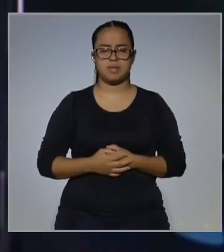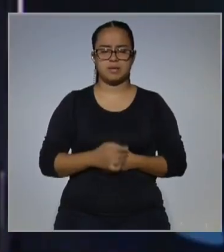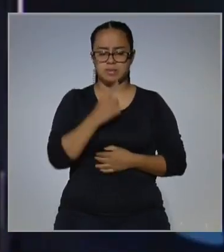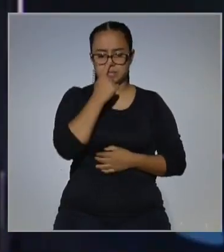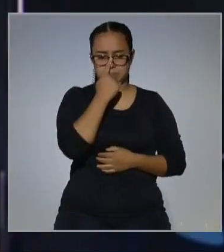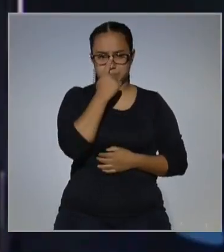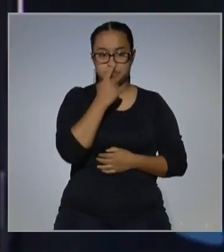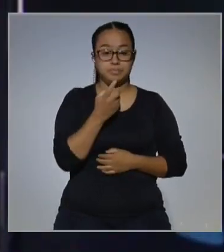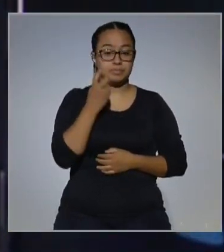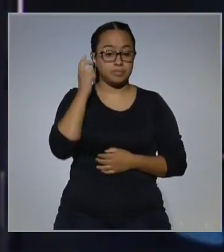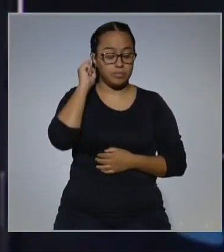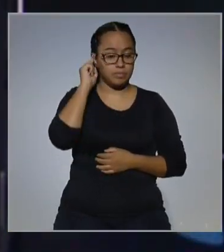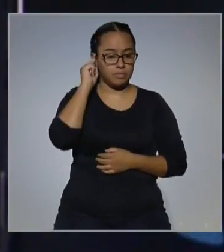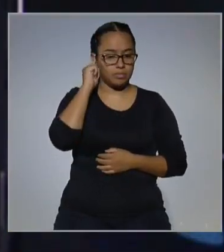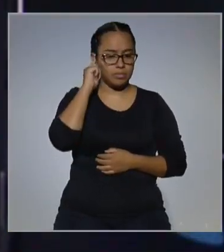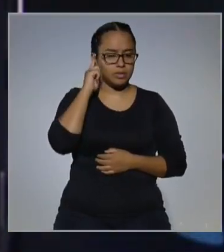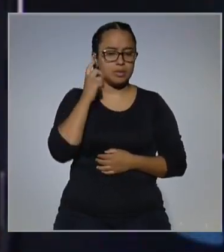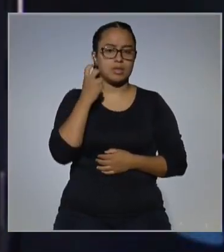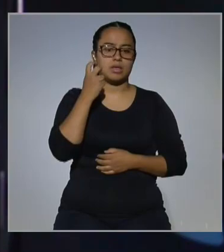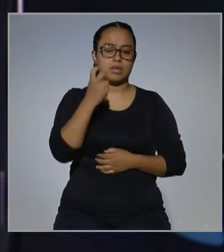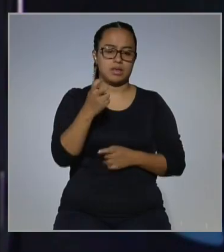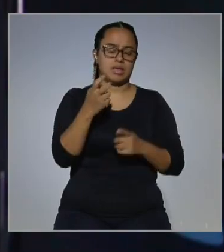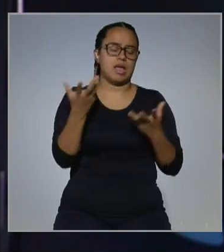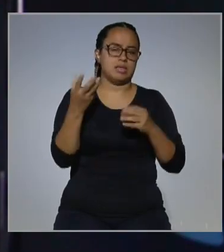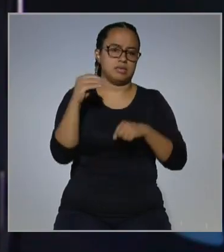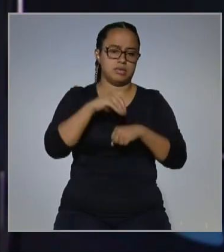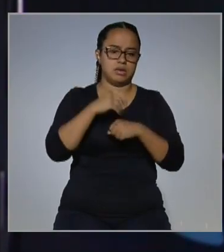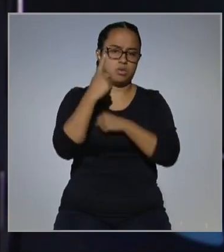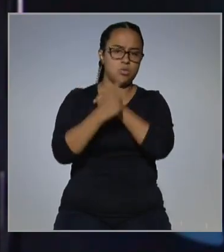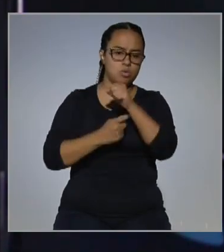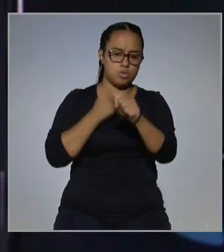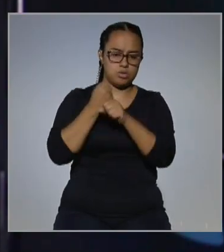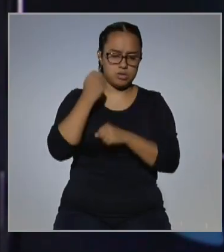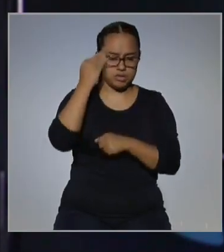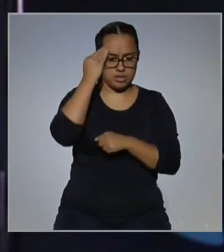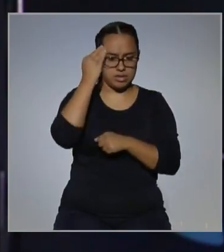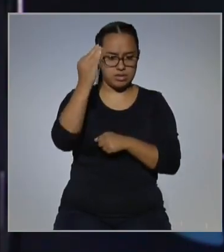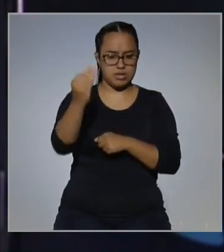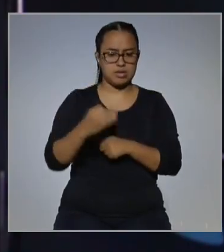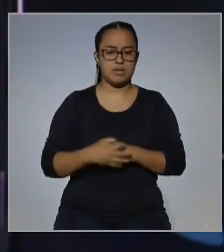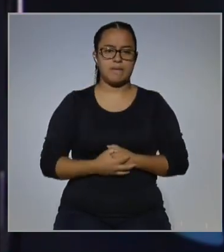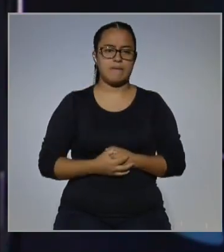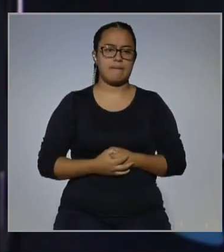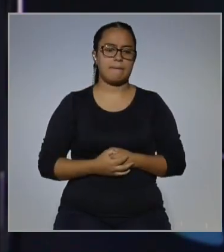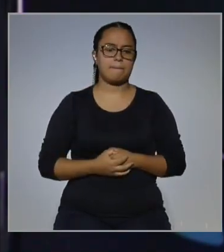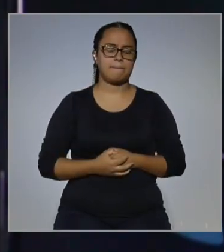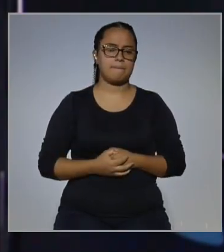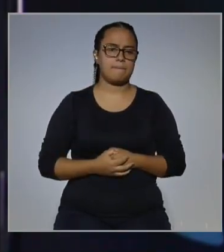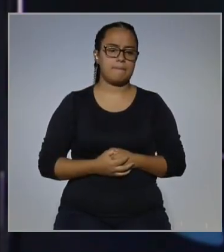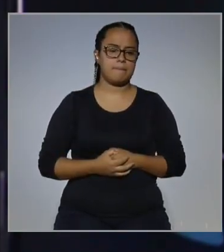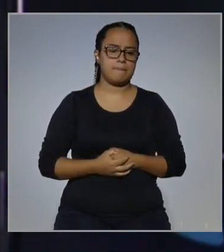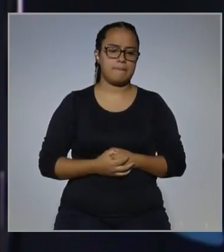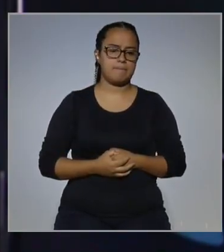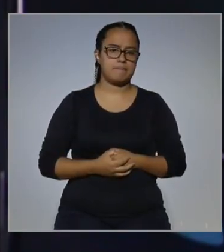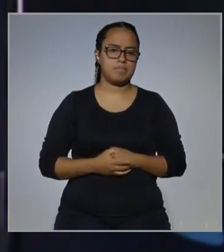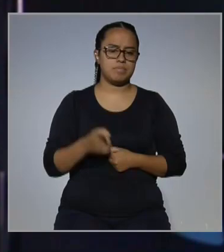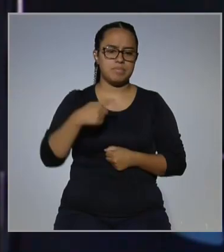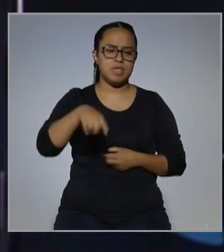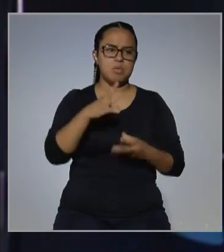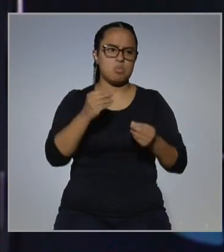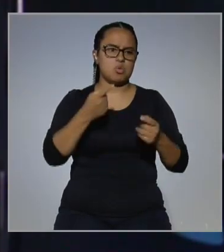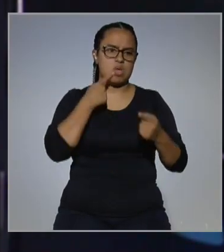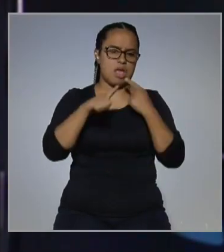luz es la cuenta que pagan tus papás durante todo un año. Los he escuchado hablar de eso y se quejan